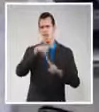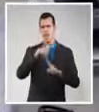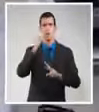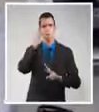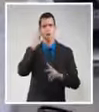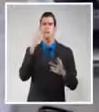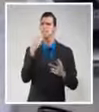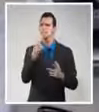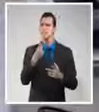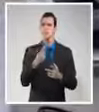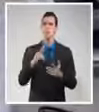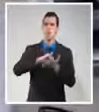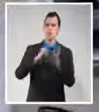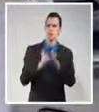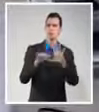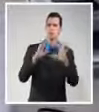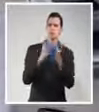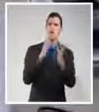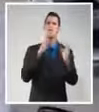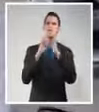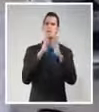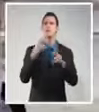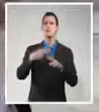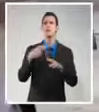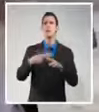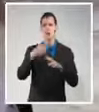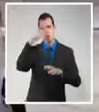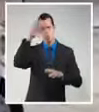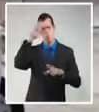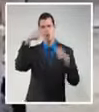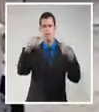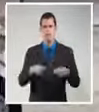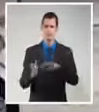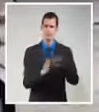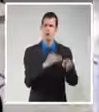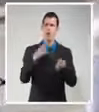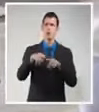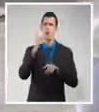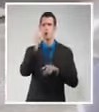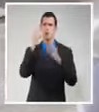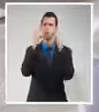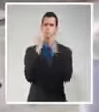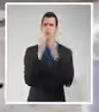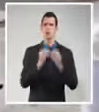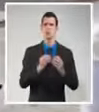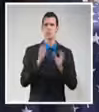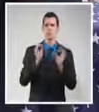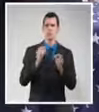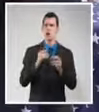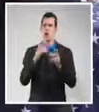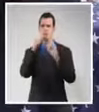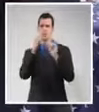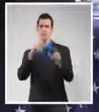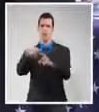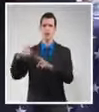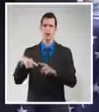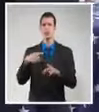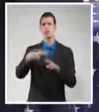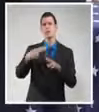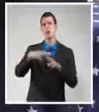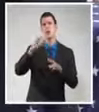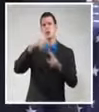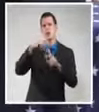Decide, el influencer Alexander Otaola y los eurodiputados Herman Terch y Carlo Fidanza, quienes escudaron en